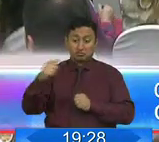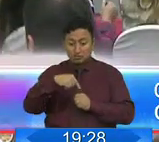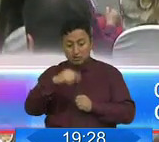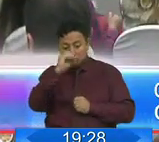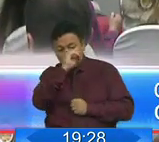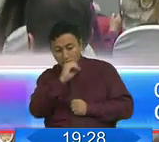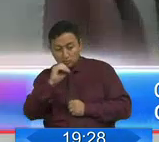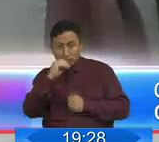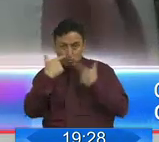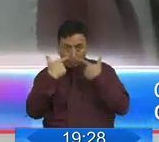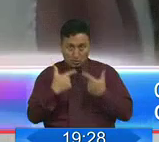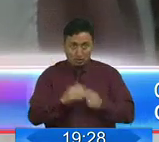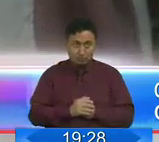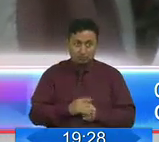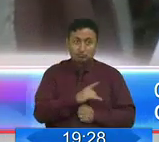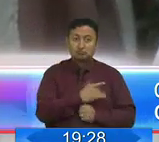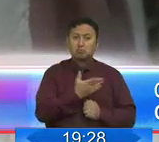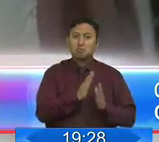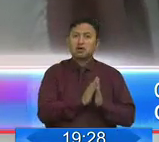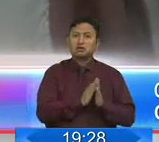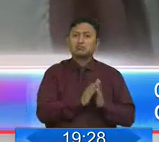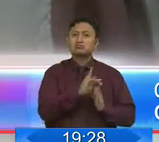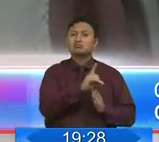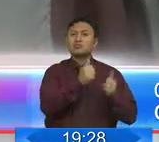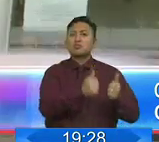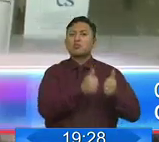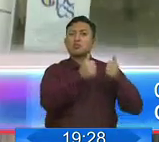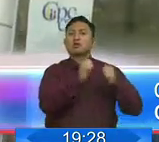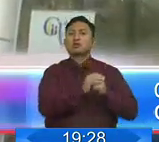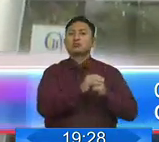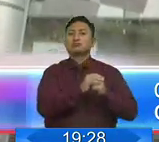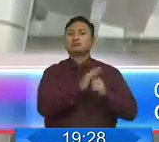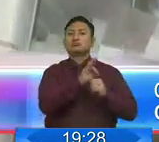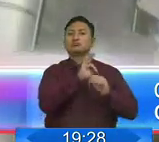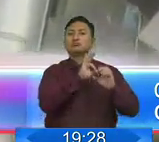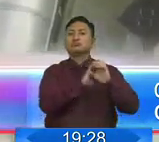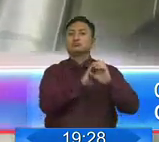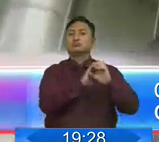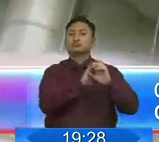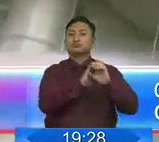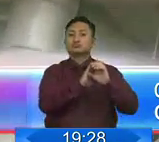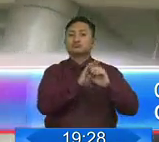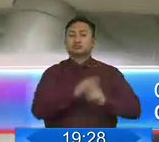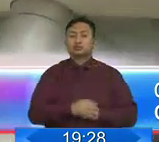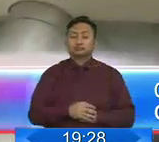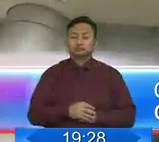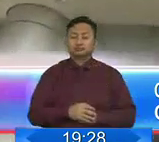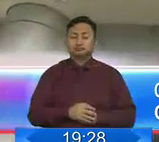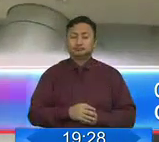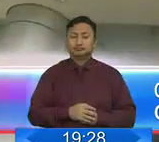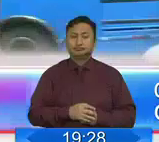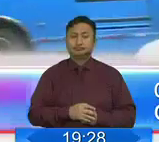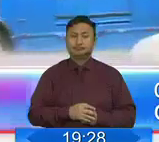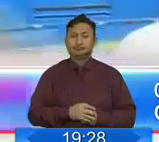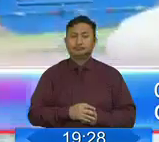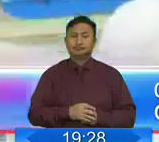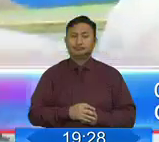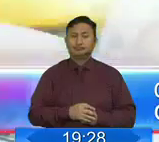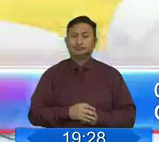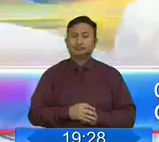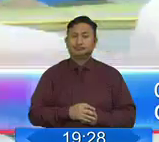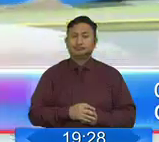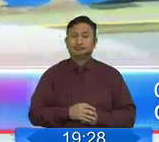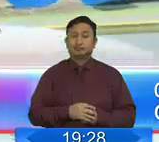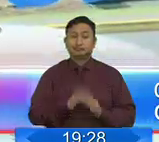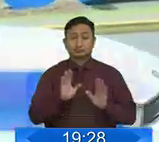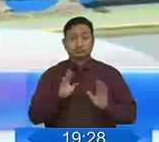del proceso, es la solicitud de varios de los candidatos al Consejo de Participación Ciudadana y Control Social. No queremos pensar